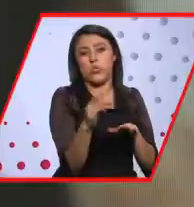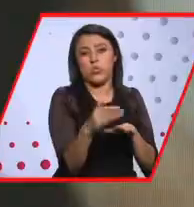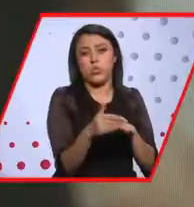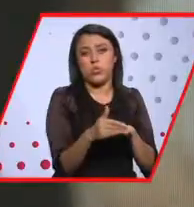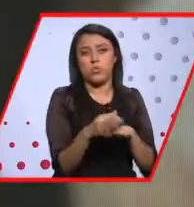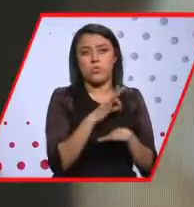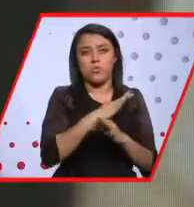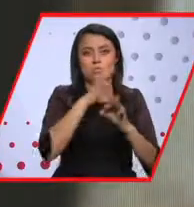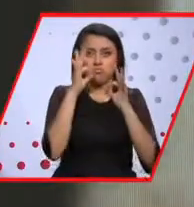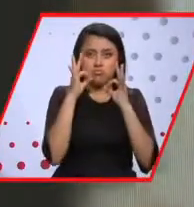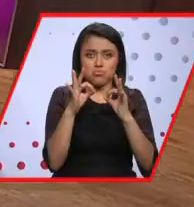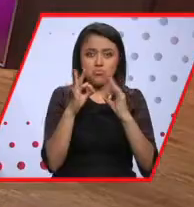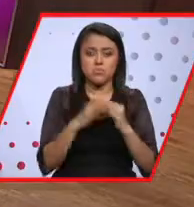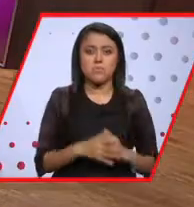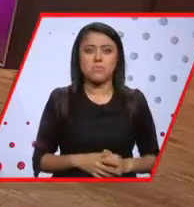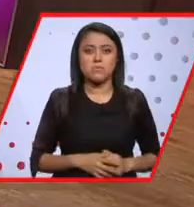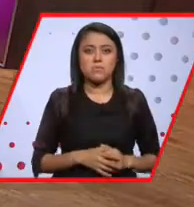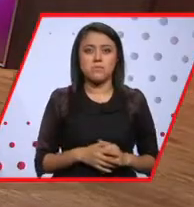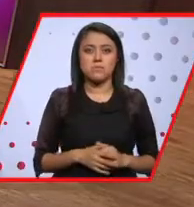perfección.